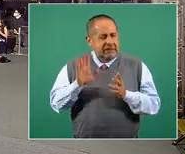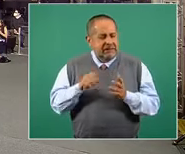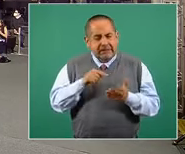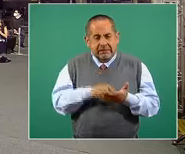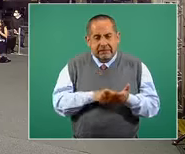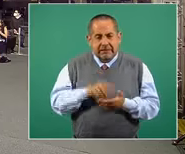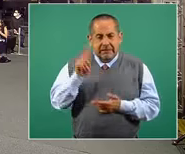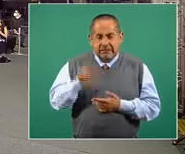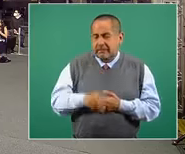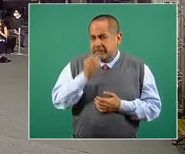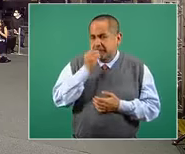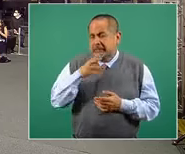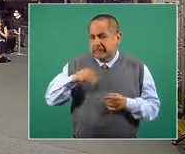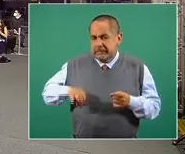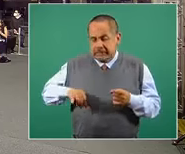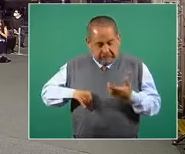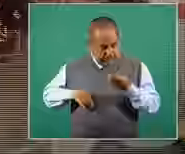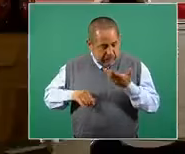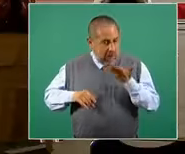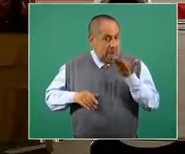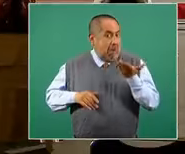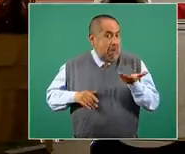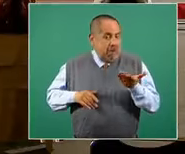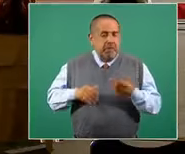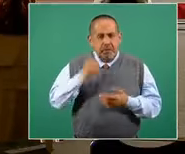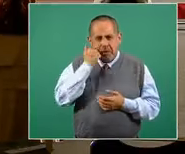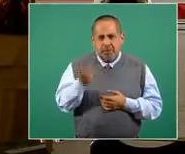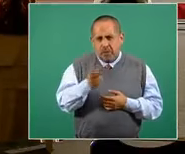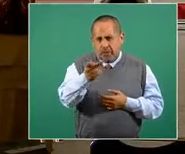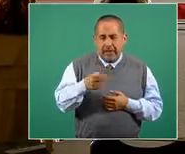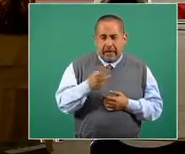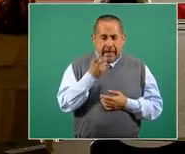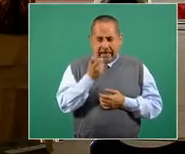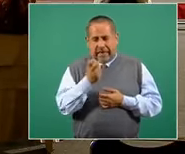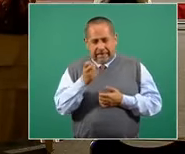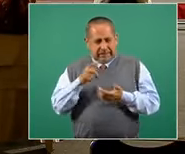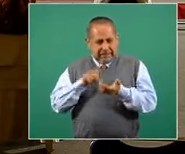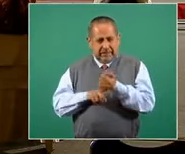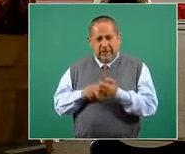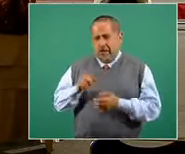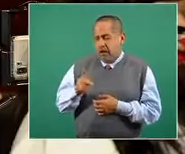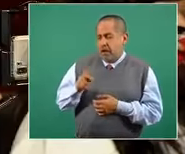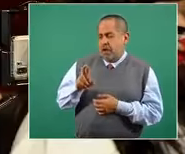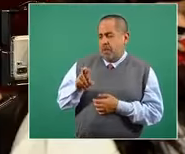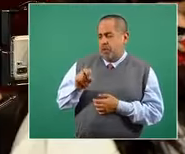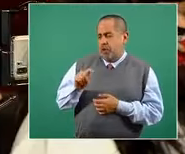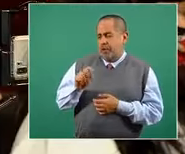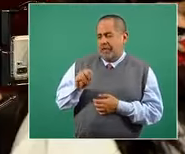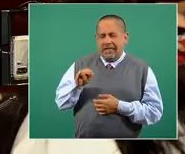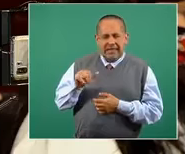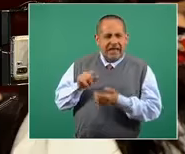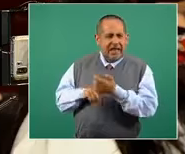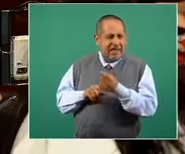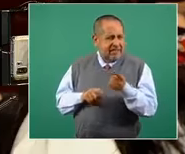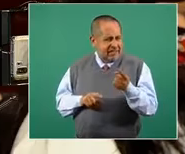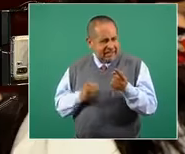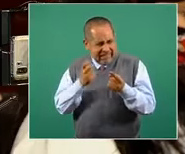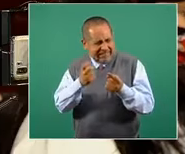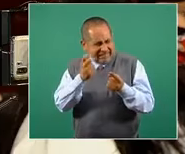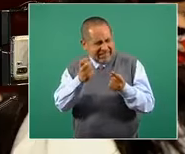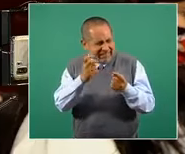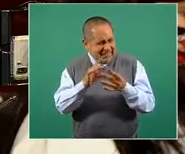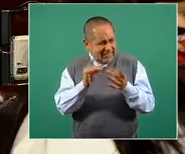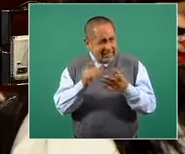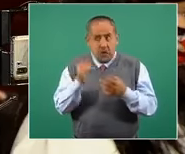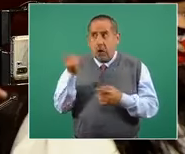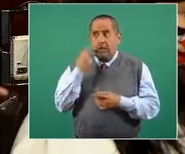verdad es que es muy interesante. Y yo le quisiera preguntar, ¿esta proteína tan temida o de la que tanto se habla es el